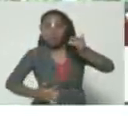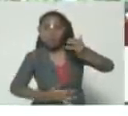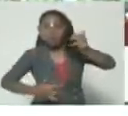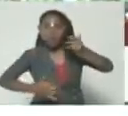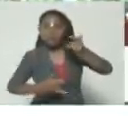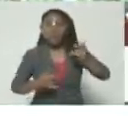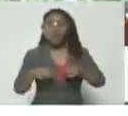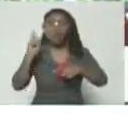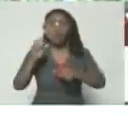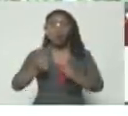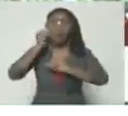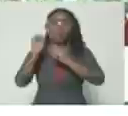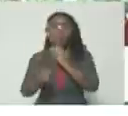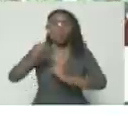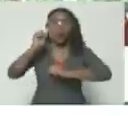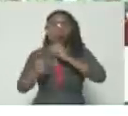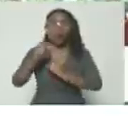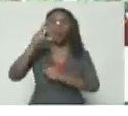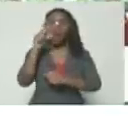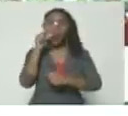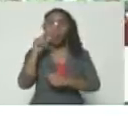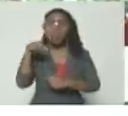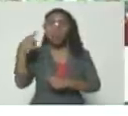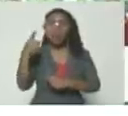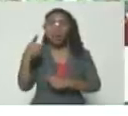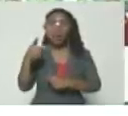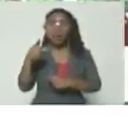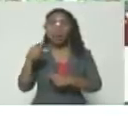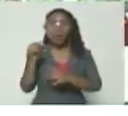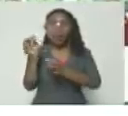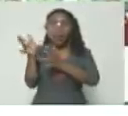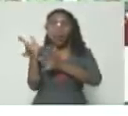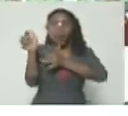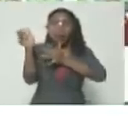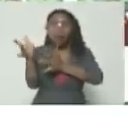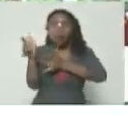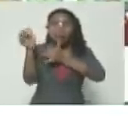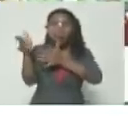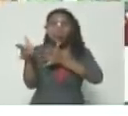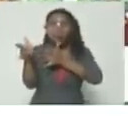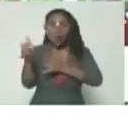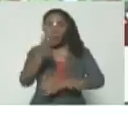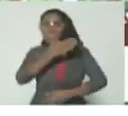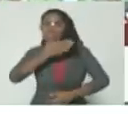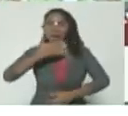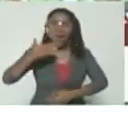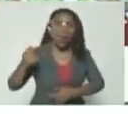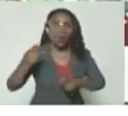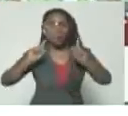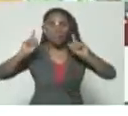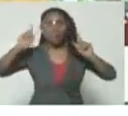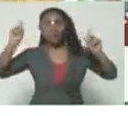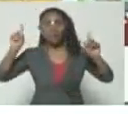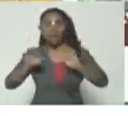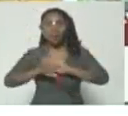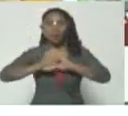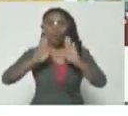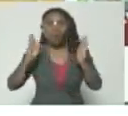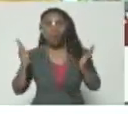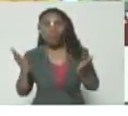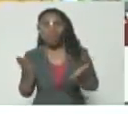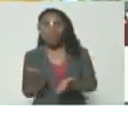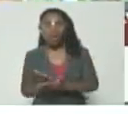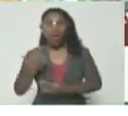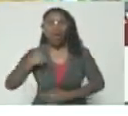García en la maraca y Orángel Herrera en el arpa, con la mejor música del mundo